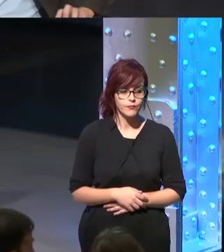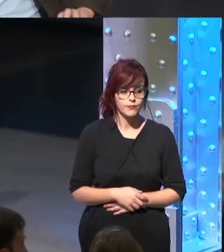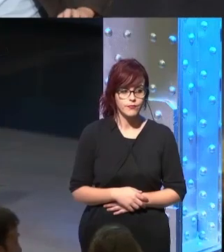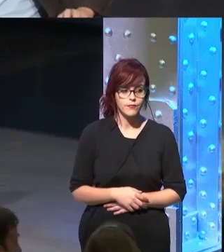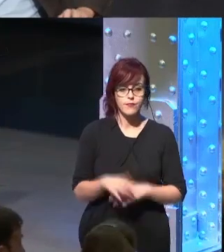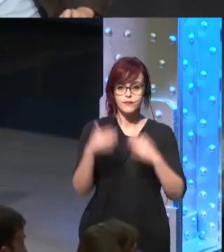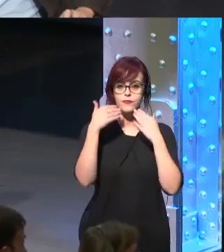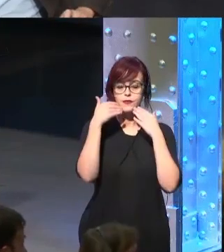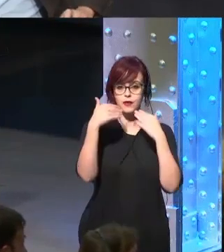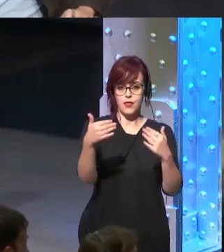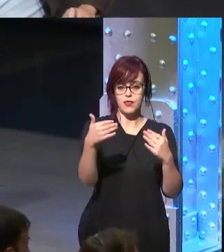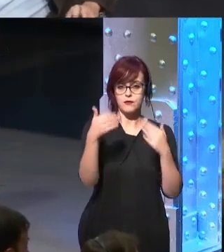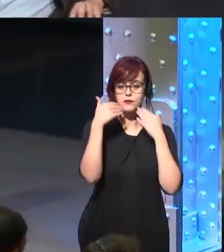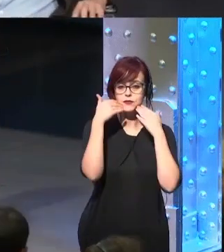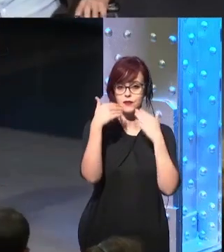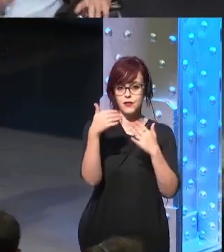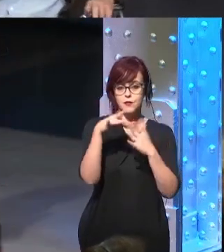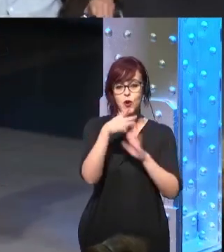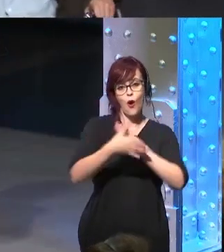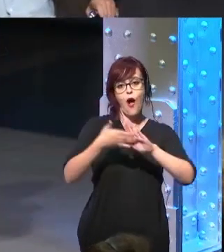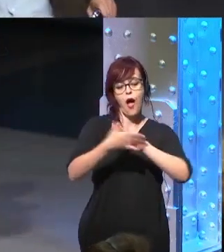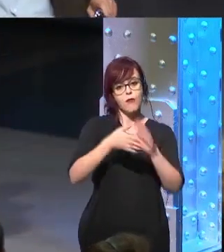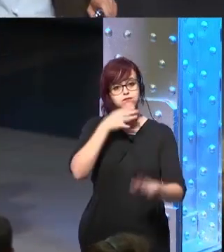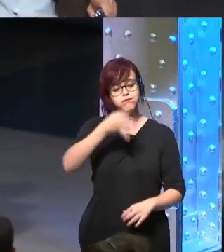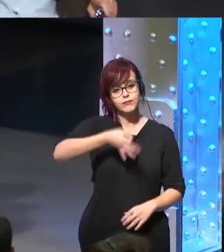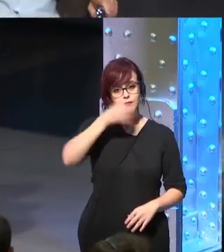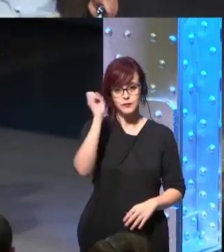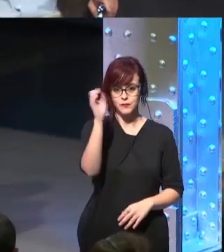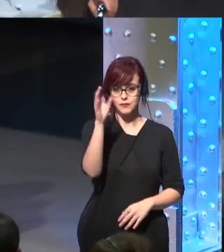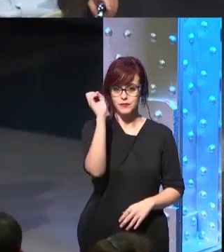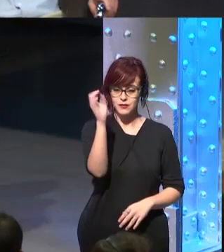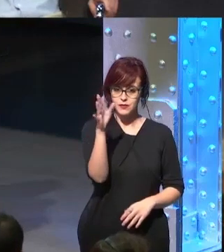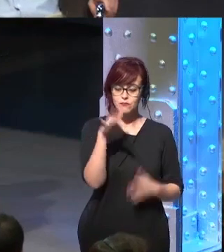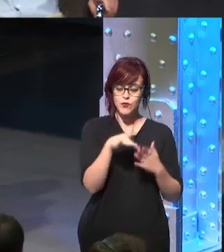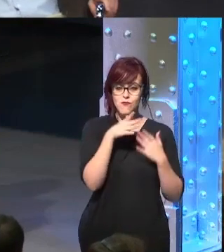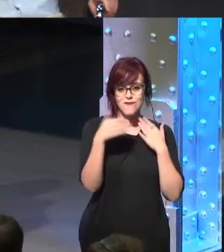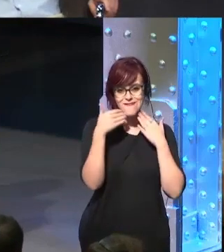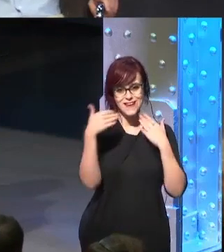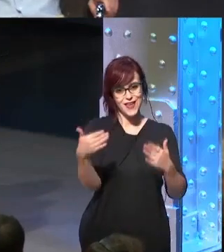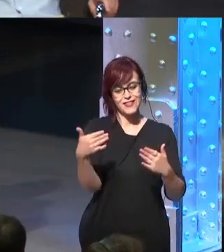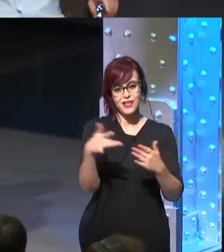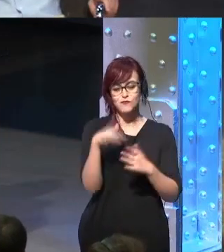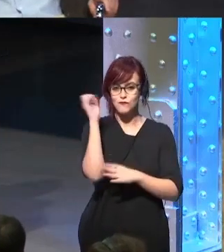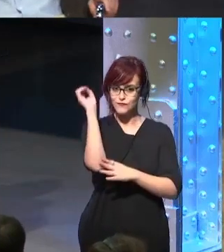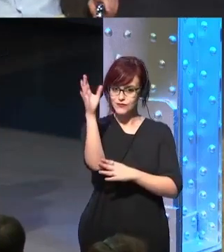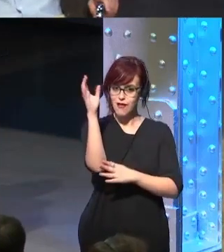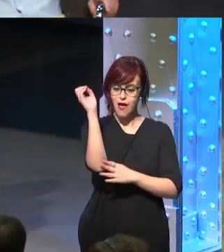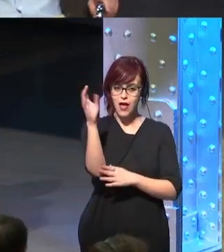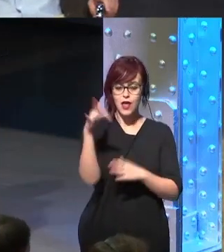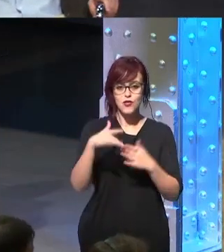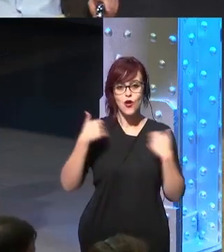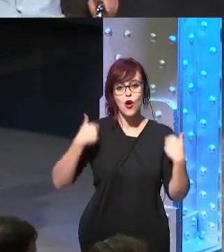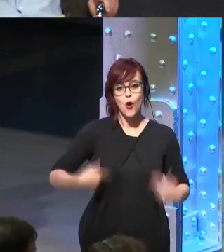Gracias. Thank you. Thanks very much for the talk. Muchas gracias por la charla. Yo